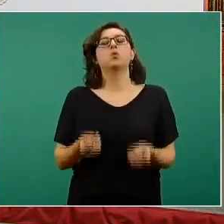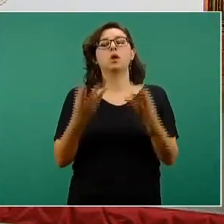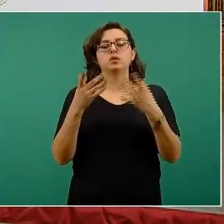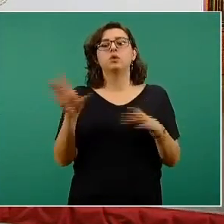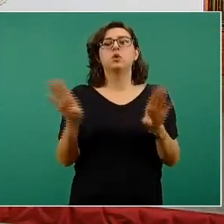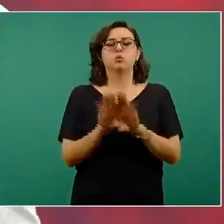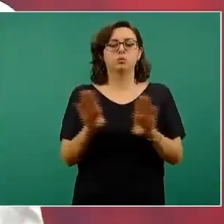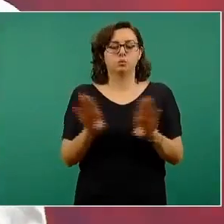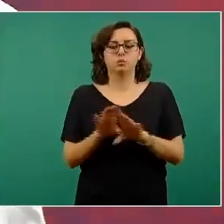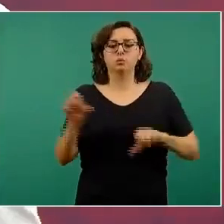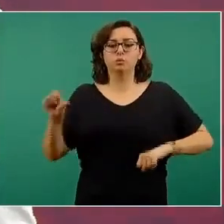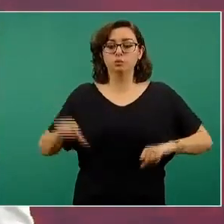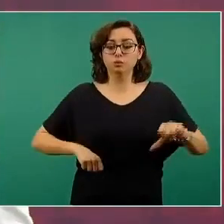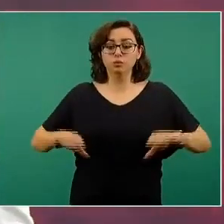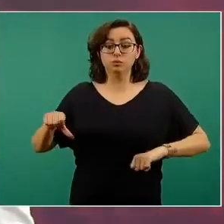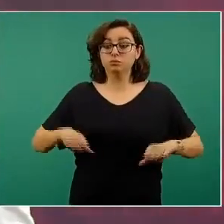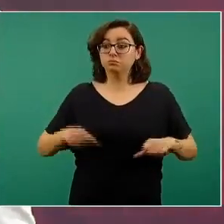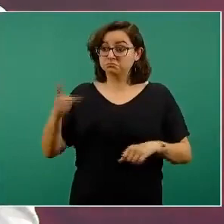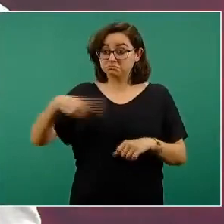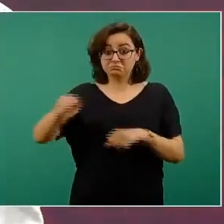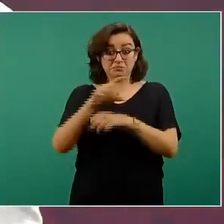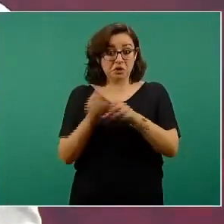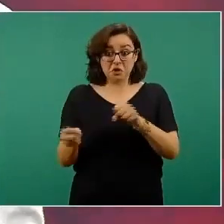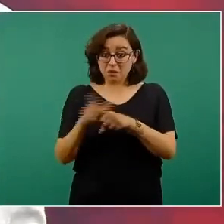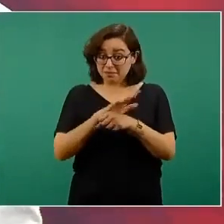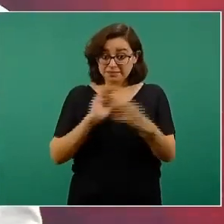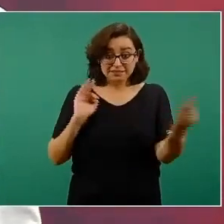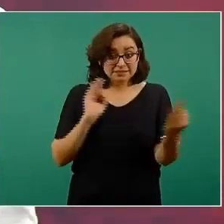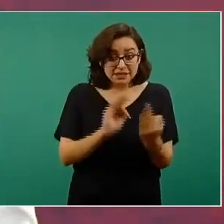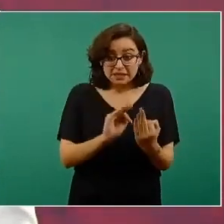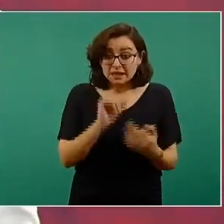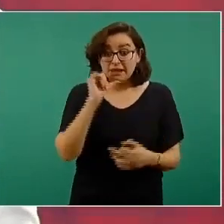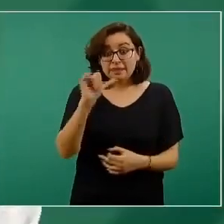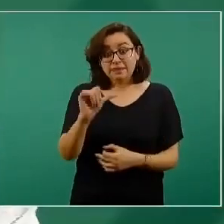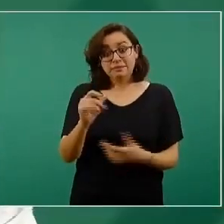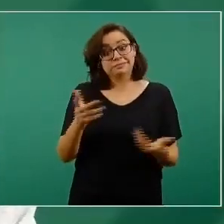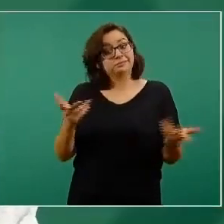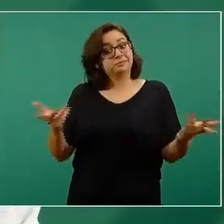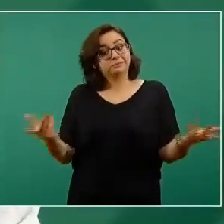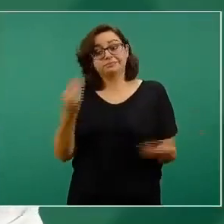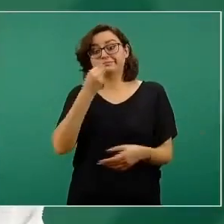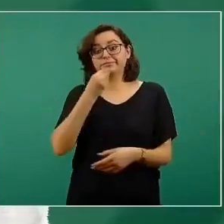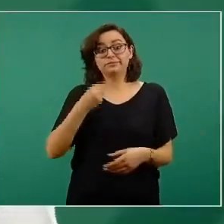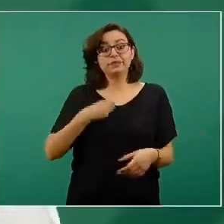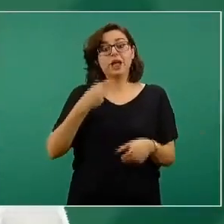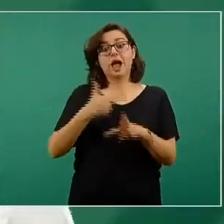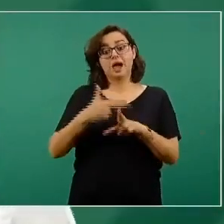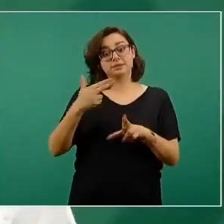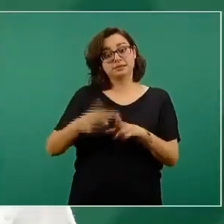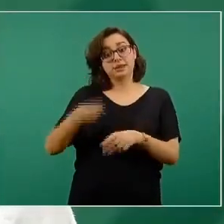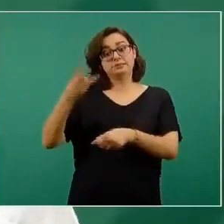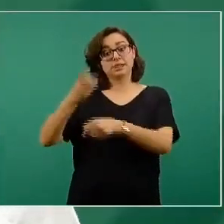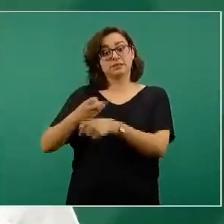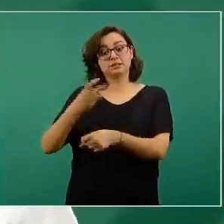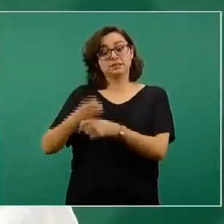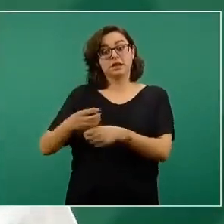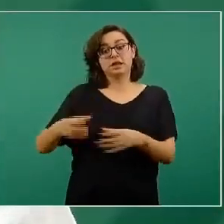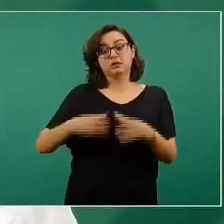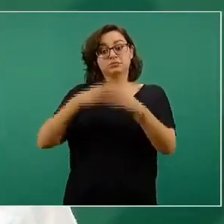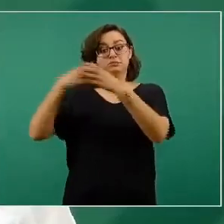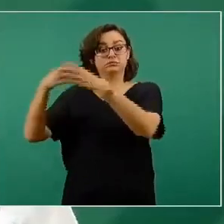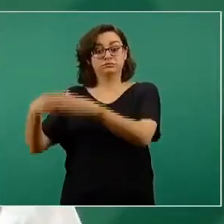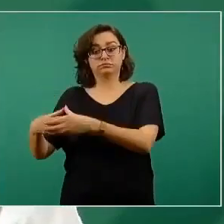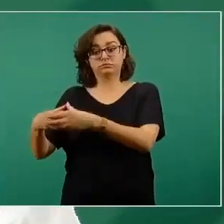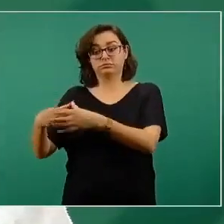funciones y sus actividades. Si no está cerca, es un personal que será considerado de tercera línea, de